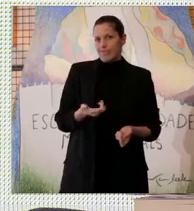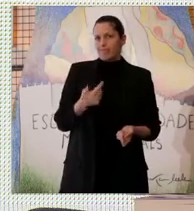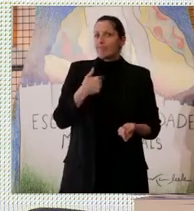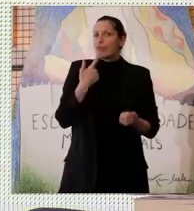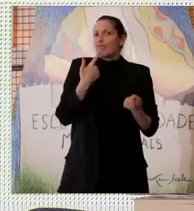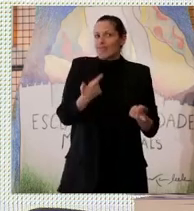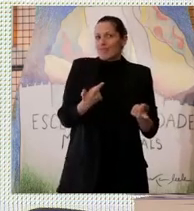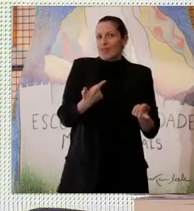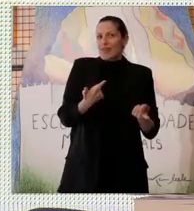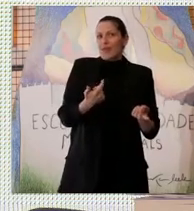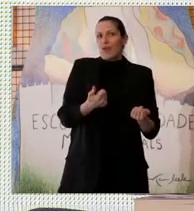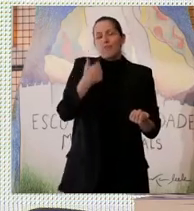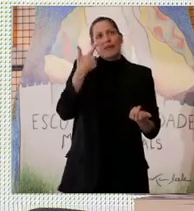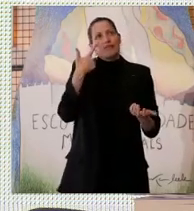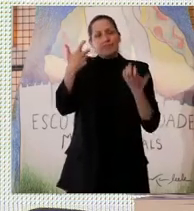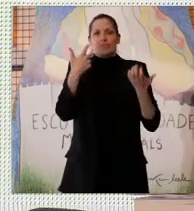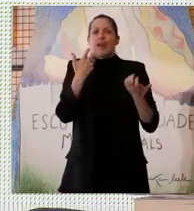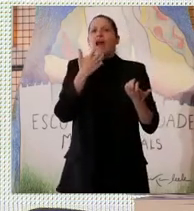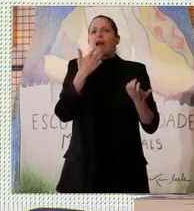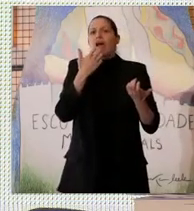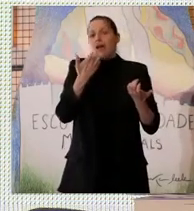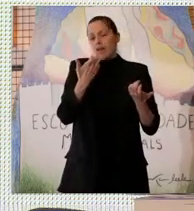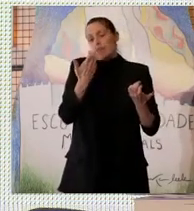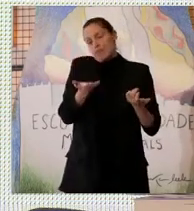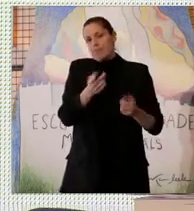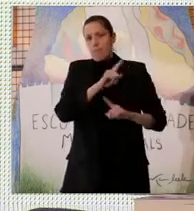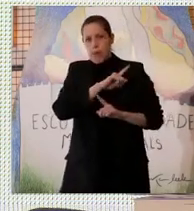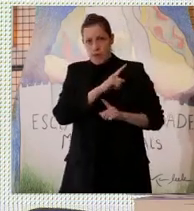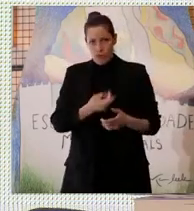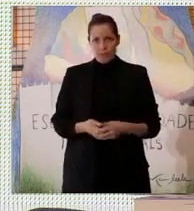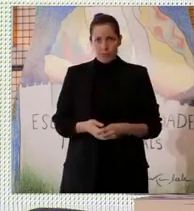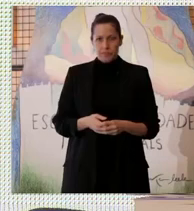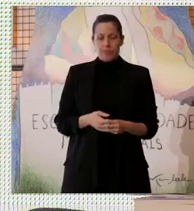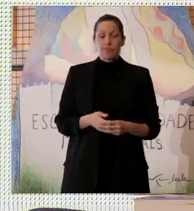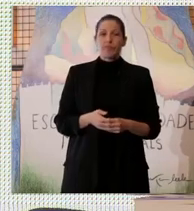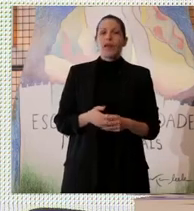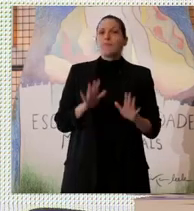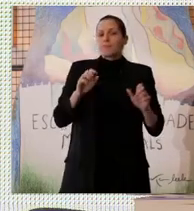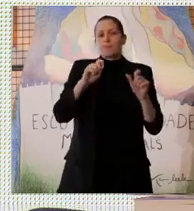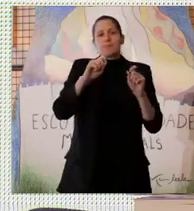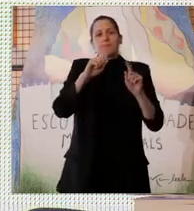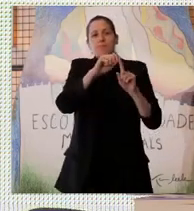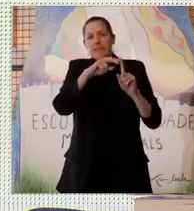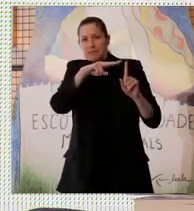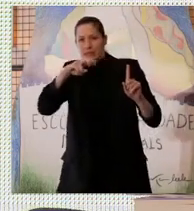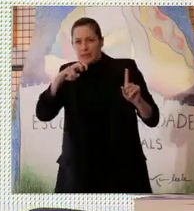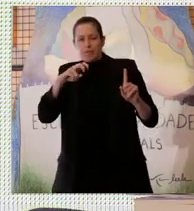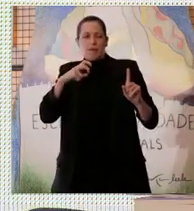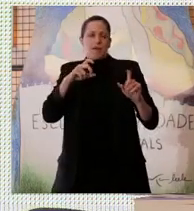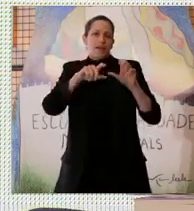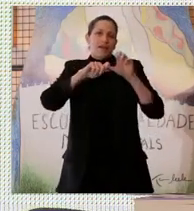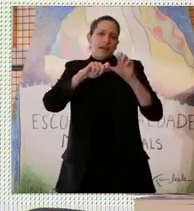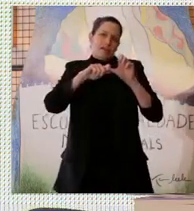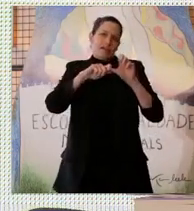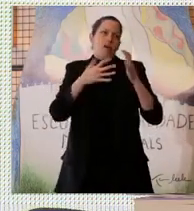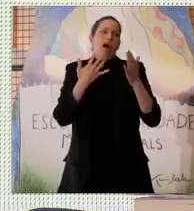el de los datos de empleo y desempleo Pero hay todo la perspectiva de género es transversal a todo el periódico